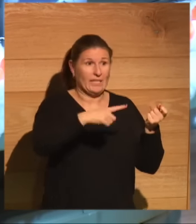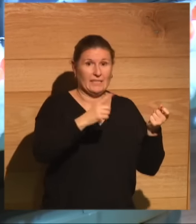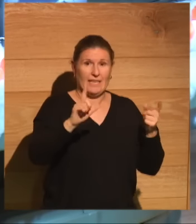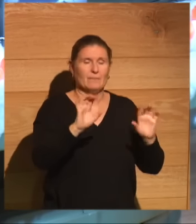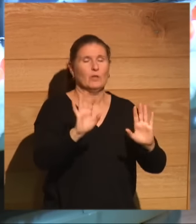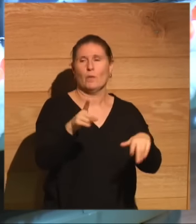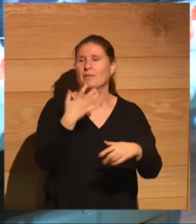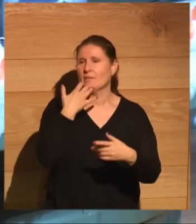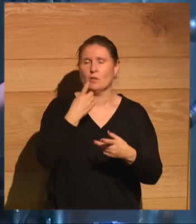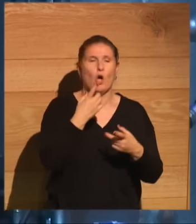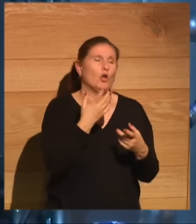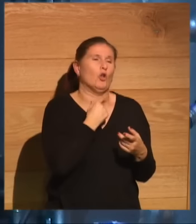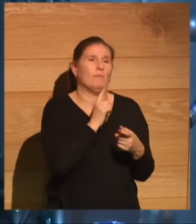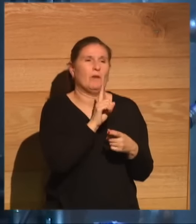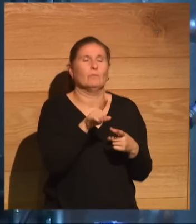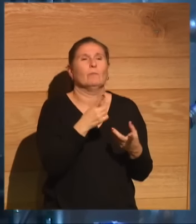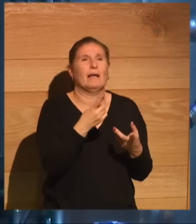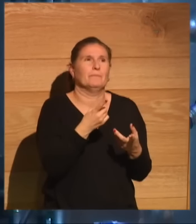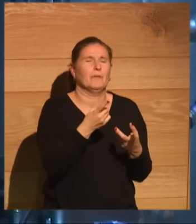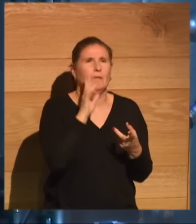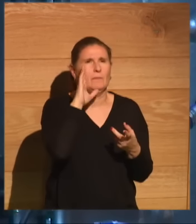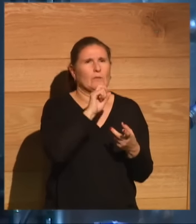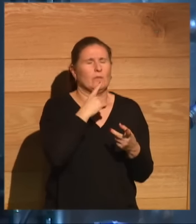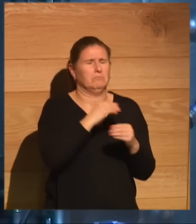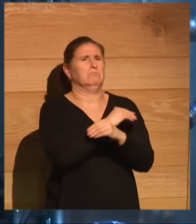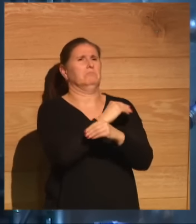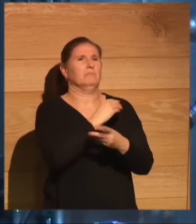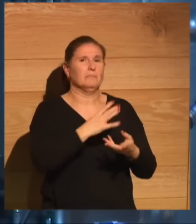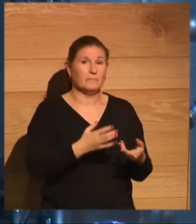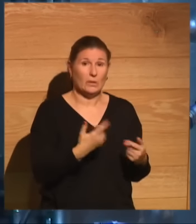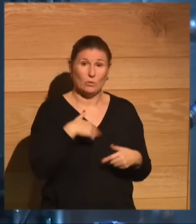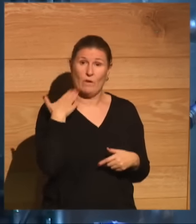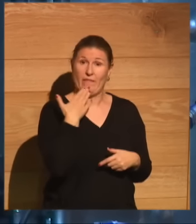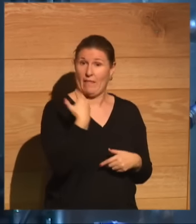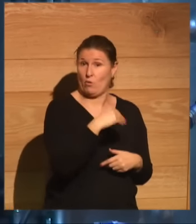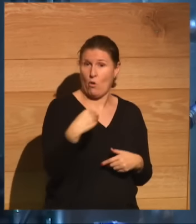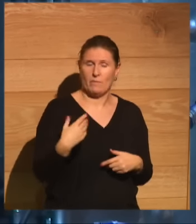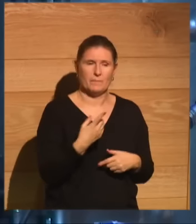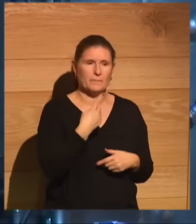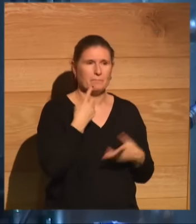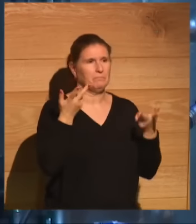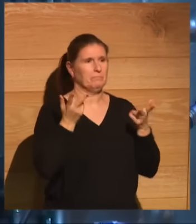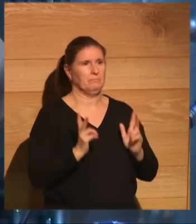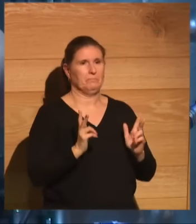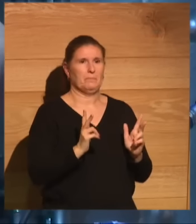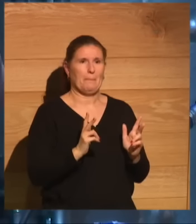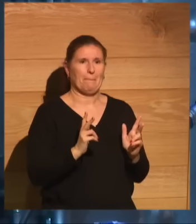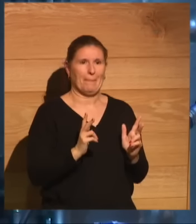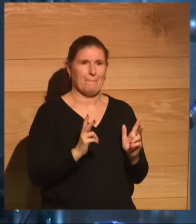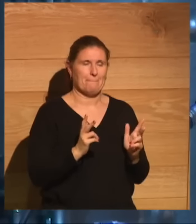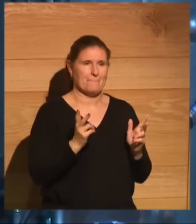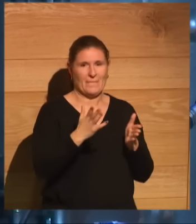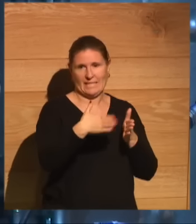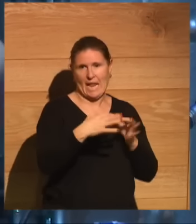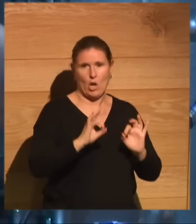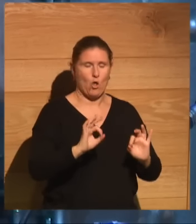No, es broma. O sea, os va a resultar chocante. Vale. Claro, yo era un crío sentado en la en el salón